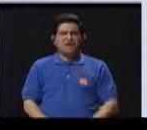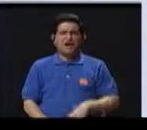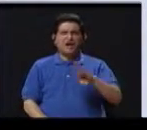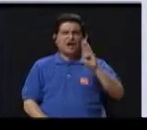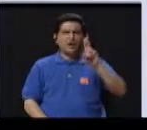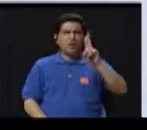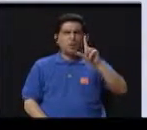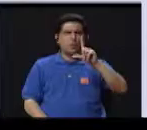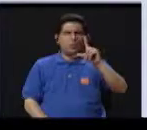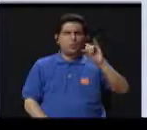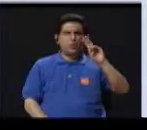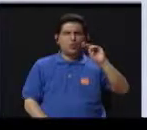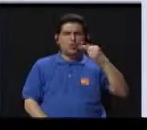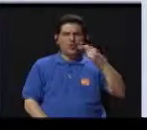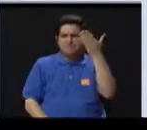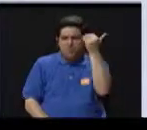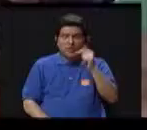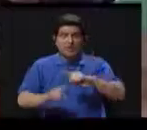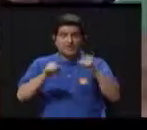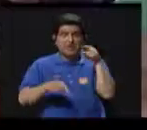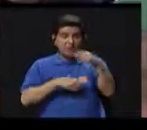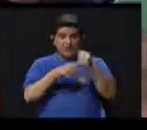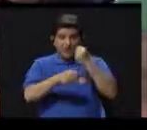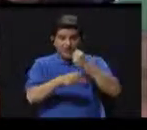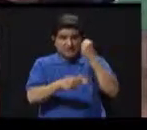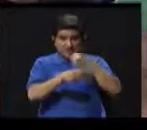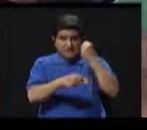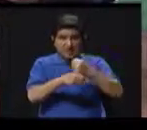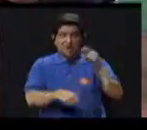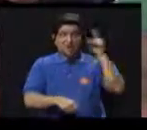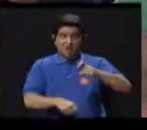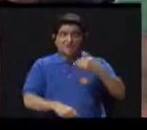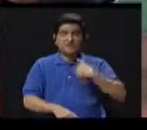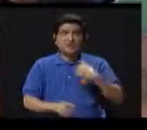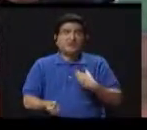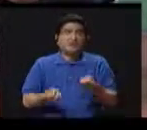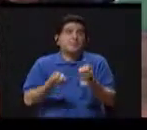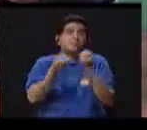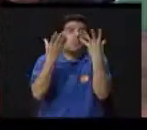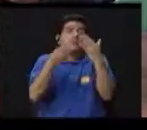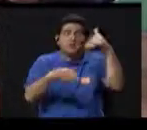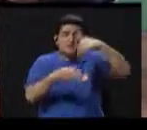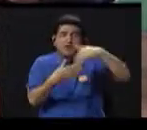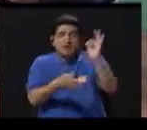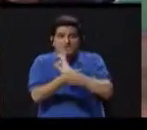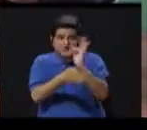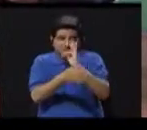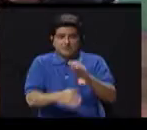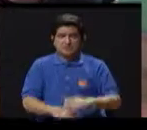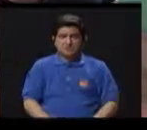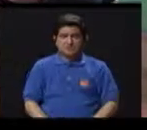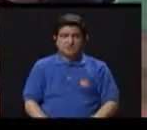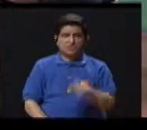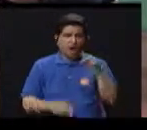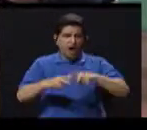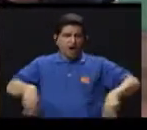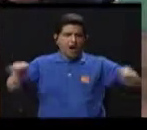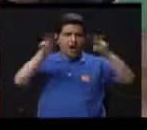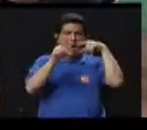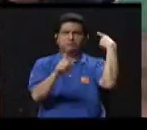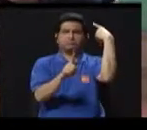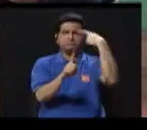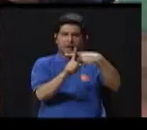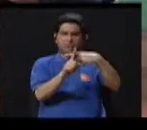el bullying, ¿por qué se da el bullying? En cambio, trabajos como estos es lo que debiera estar llena. La televisión, que te dan